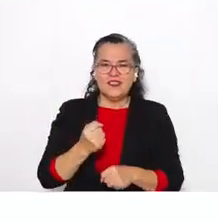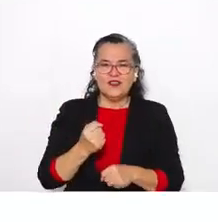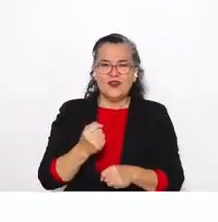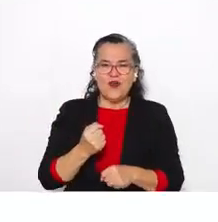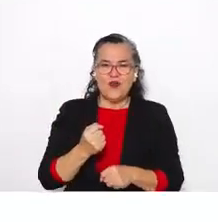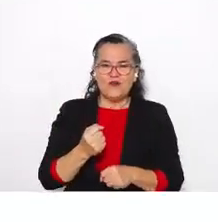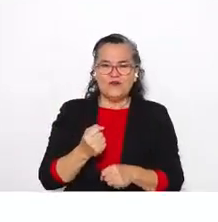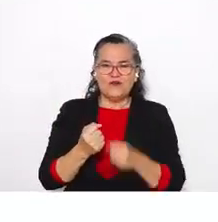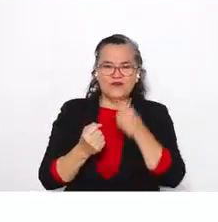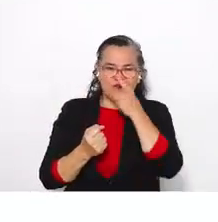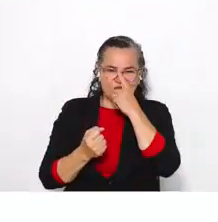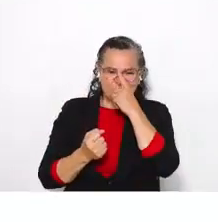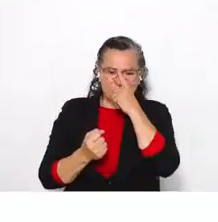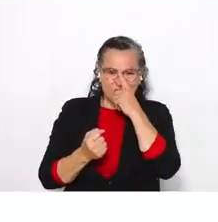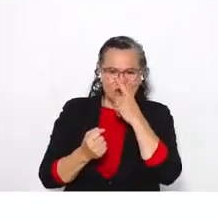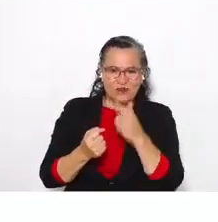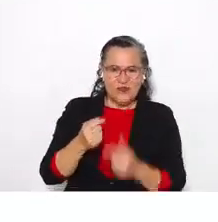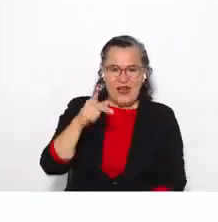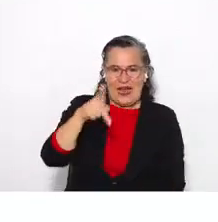generosa con la AGERT,